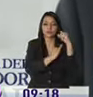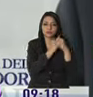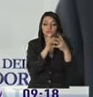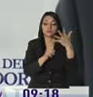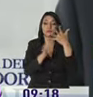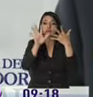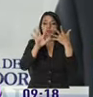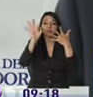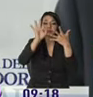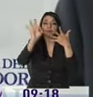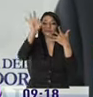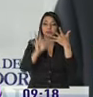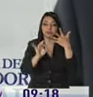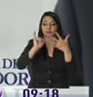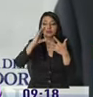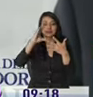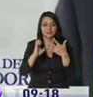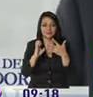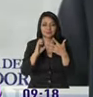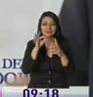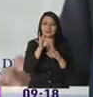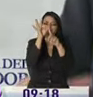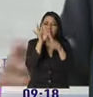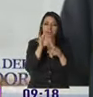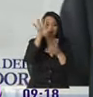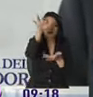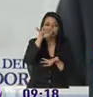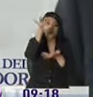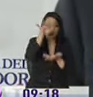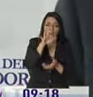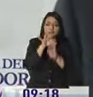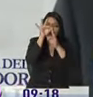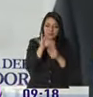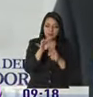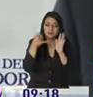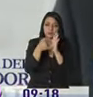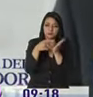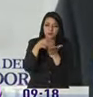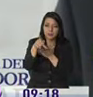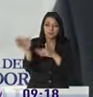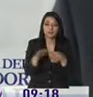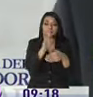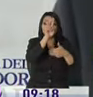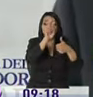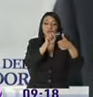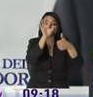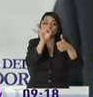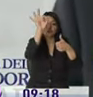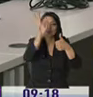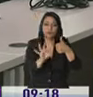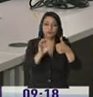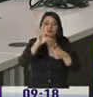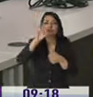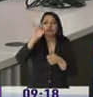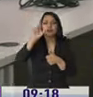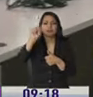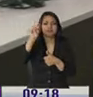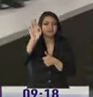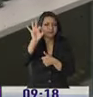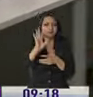5% es de ICE importaciones, que es el impuesto a los consumos especiales, y un 2% es del FODINFA. También aseguró